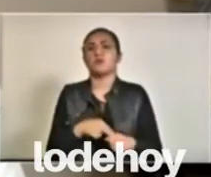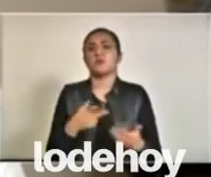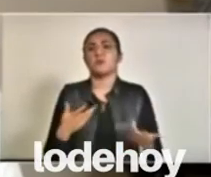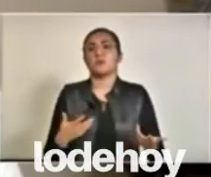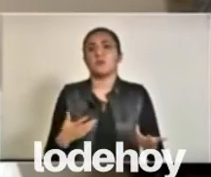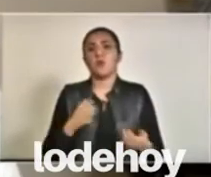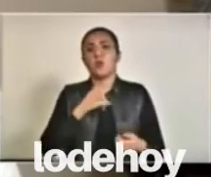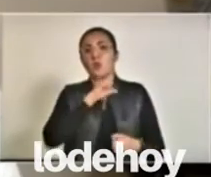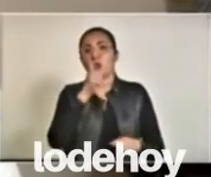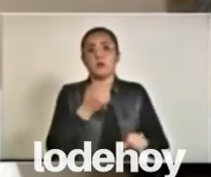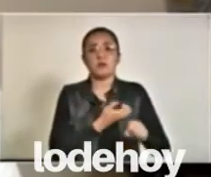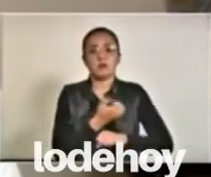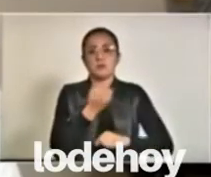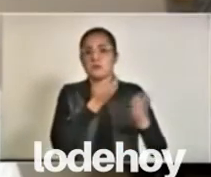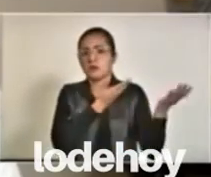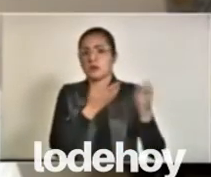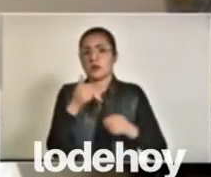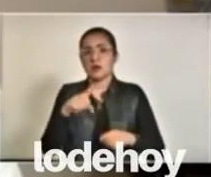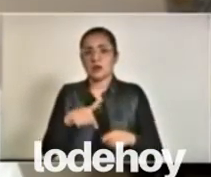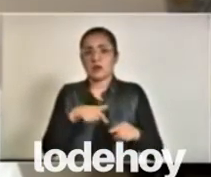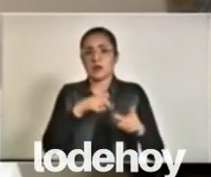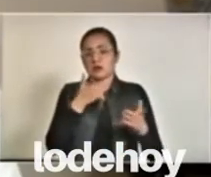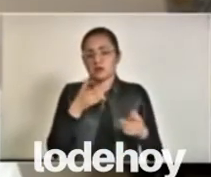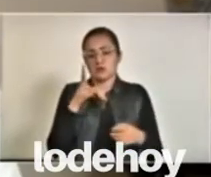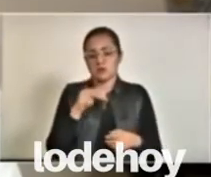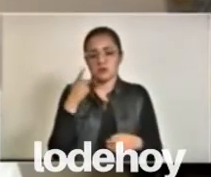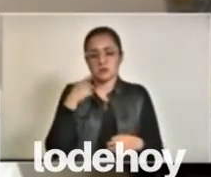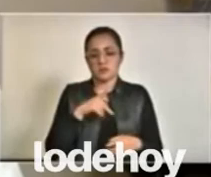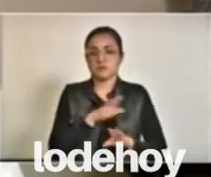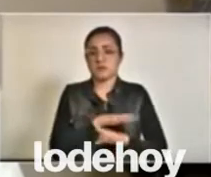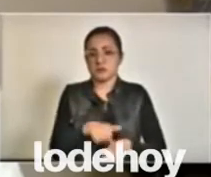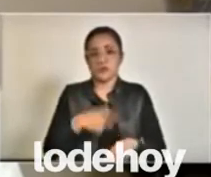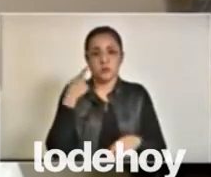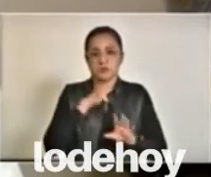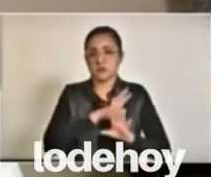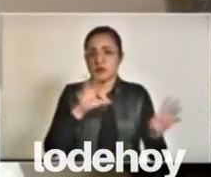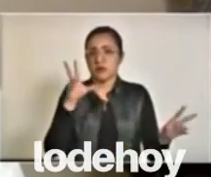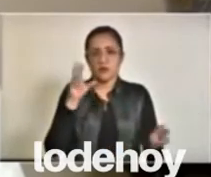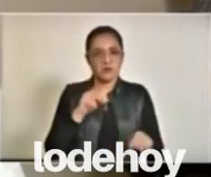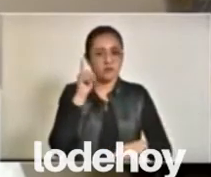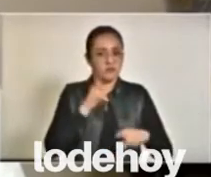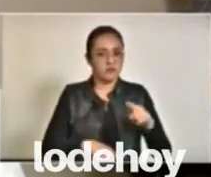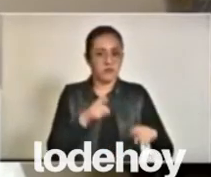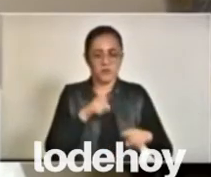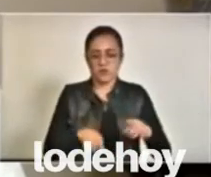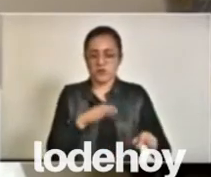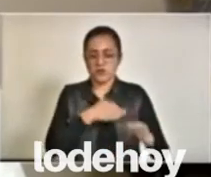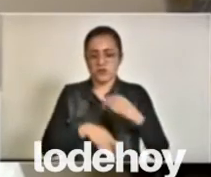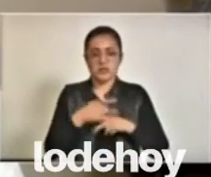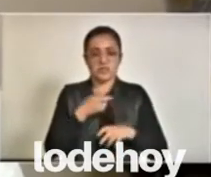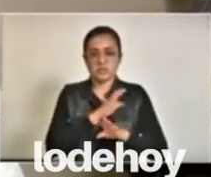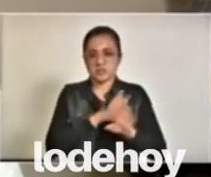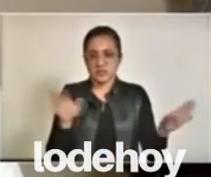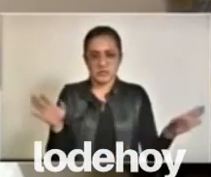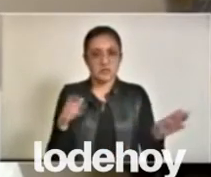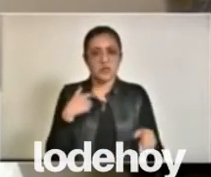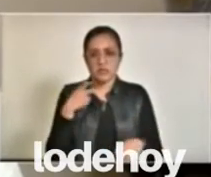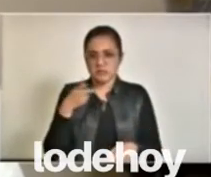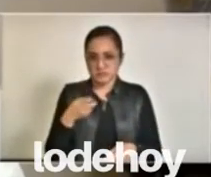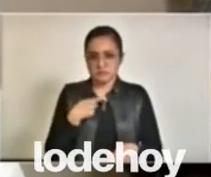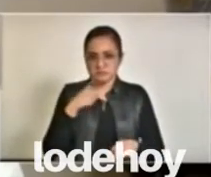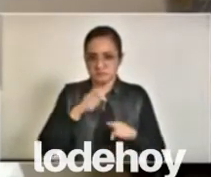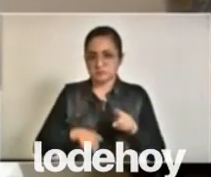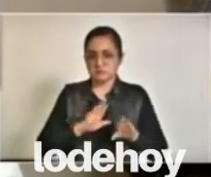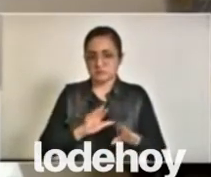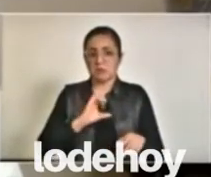otros estados de la república y que aquí en puebla desmantelamos todo eso desmantelamos todo